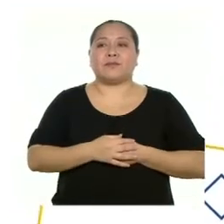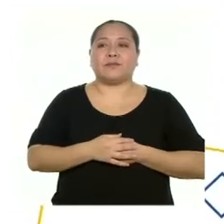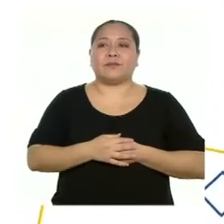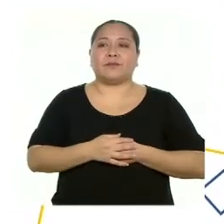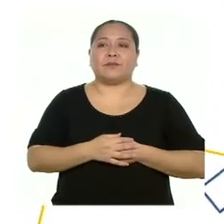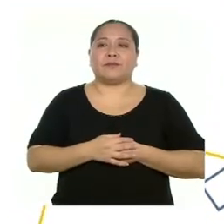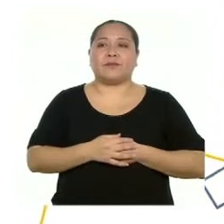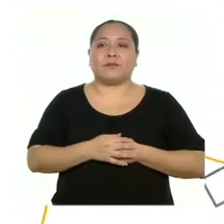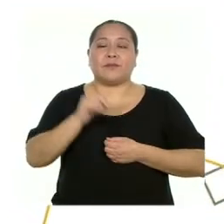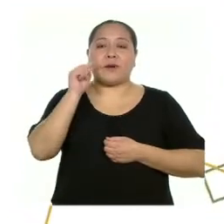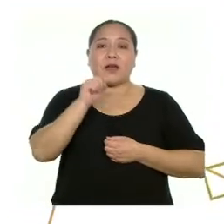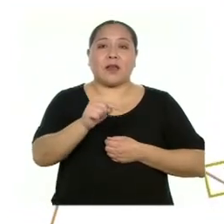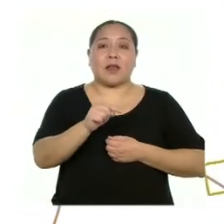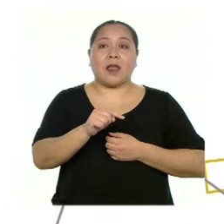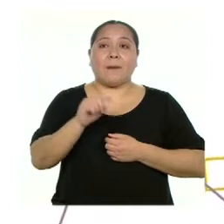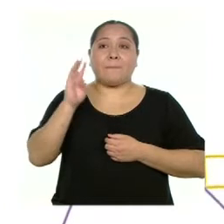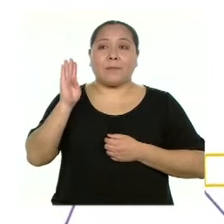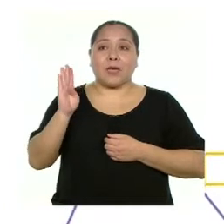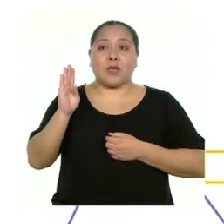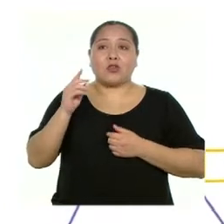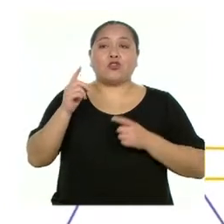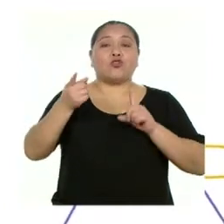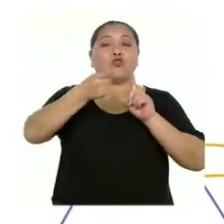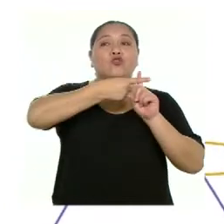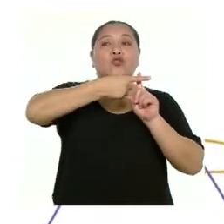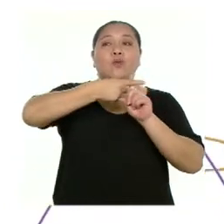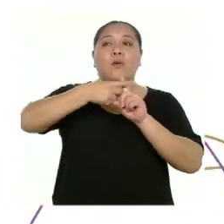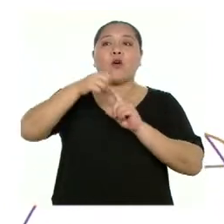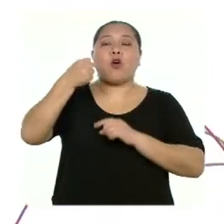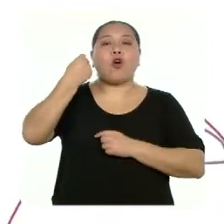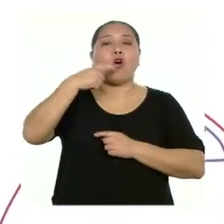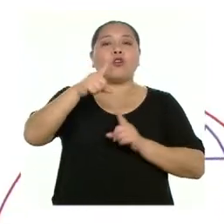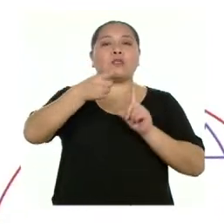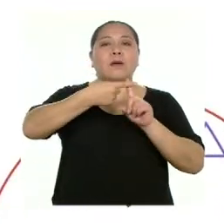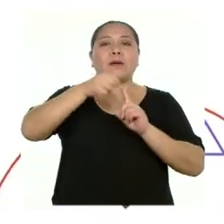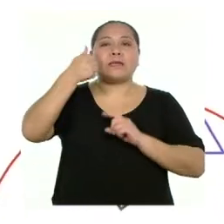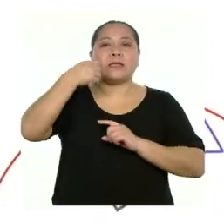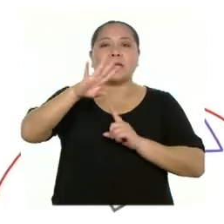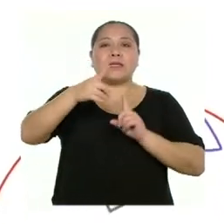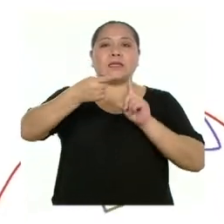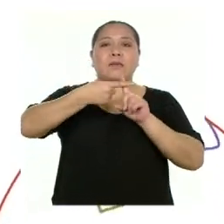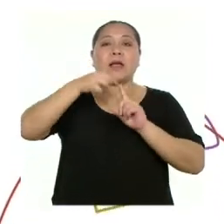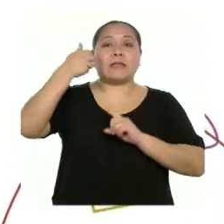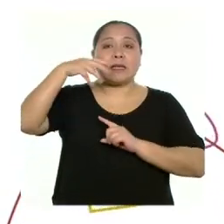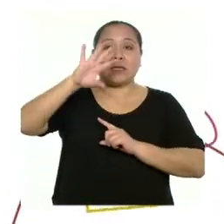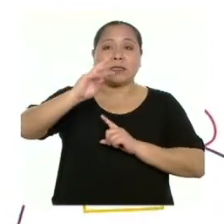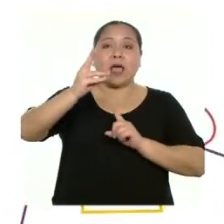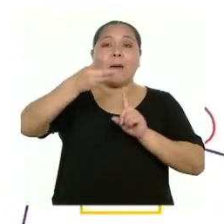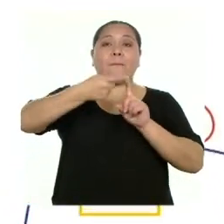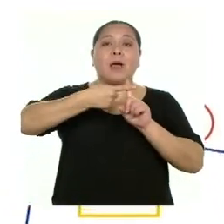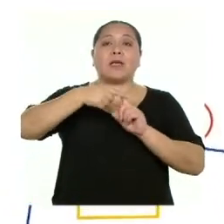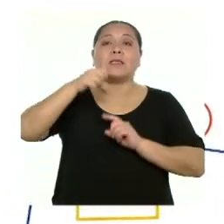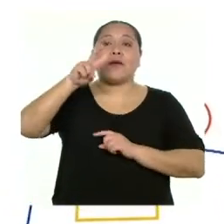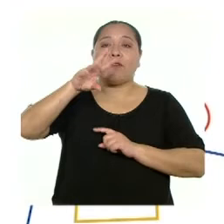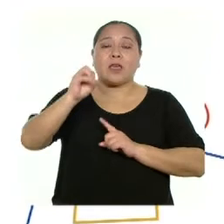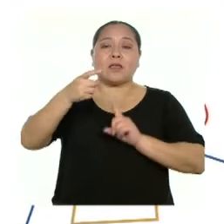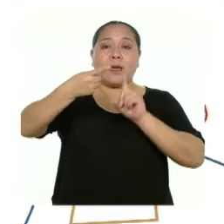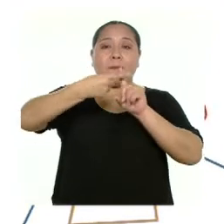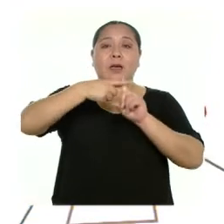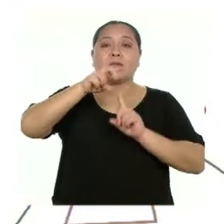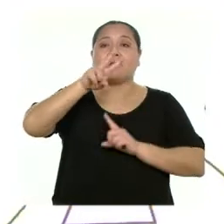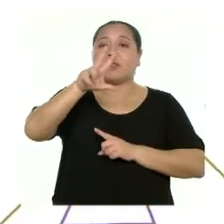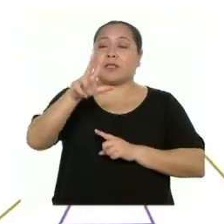Para la muestra B, sumamos todos los datos: 11 más 15, más 16, más 20, más